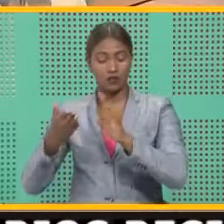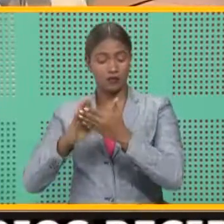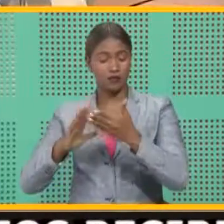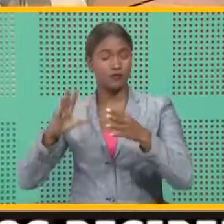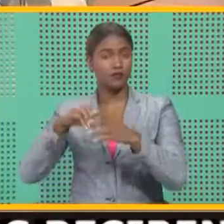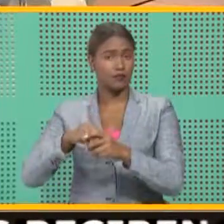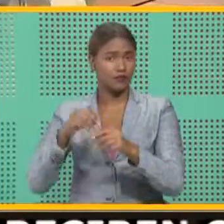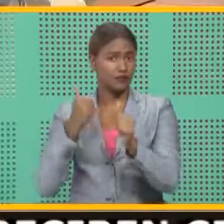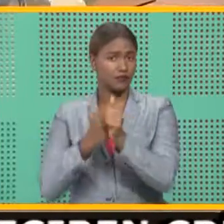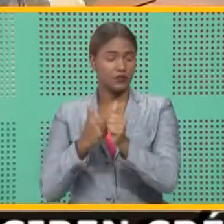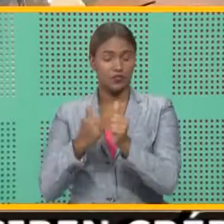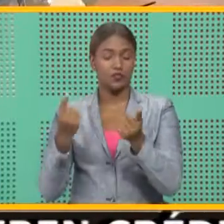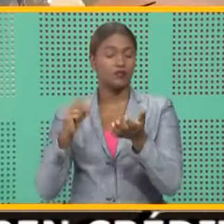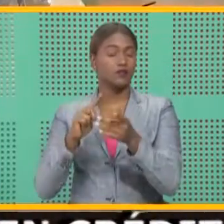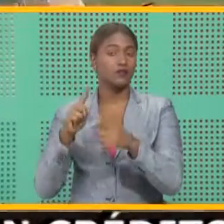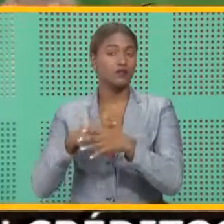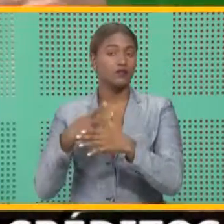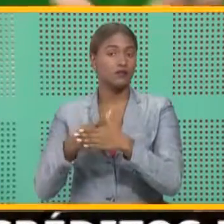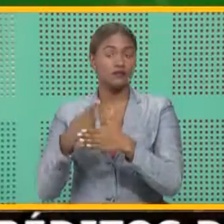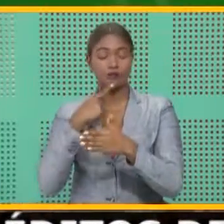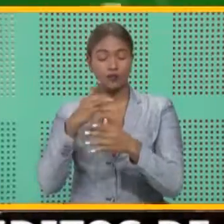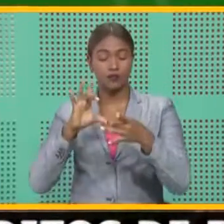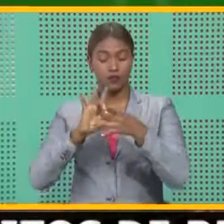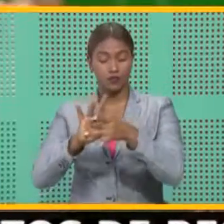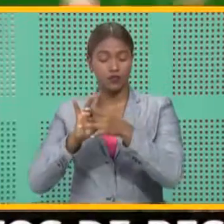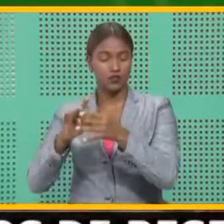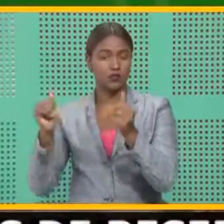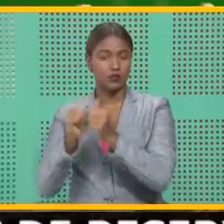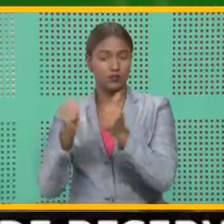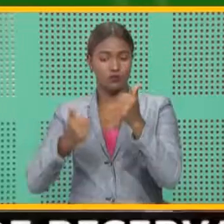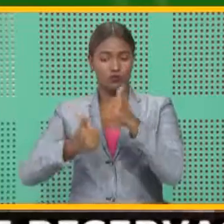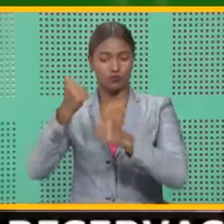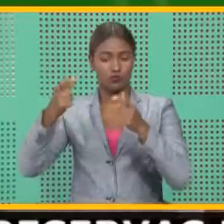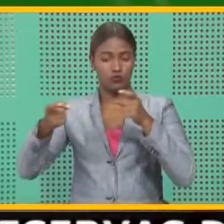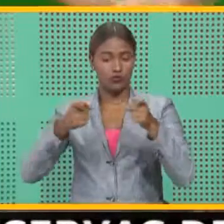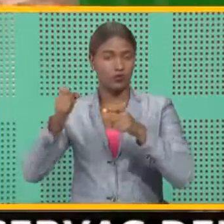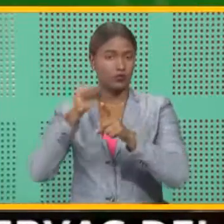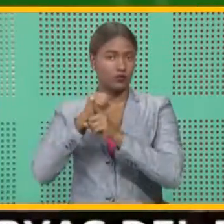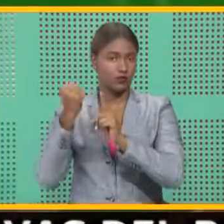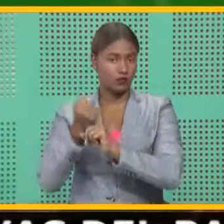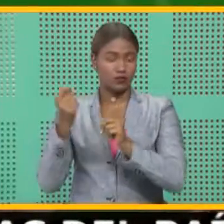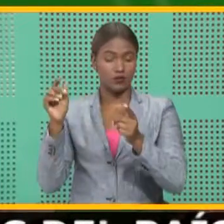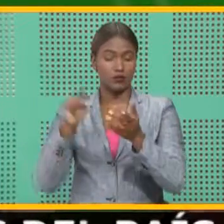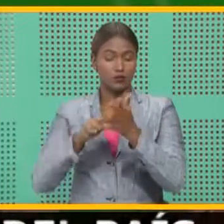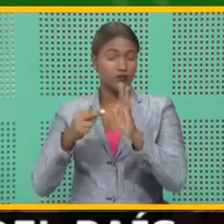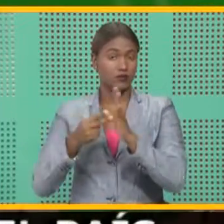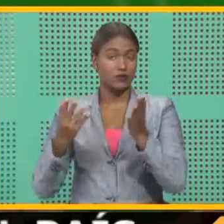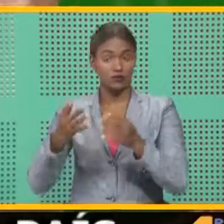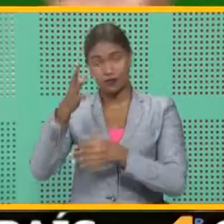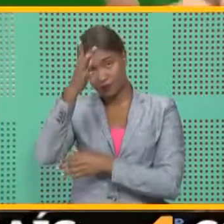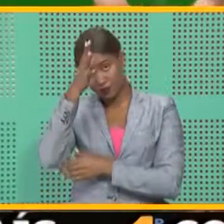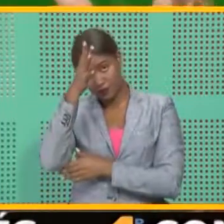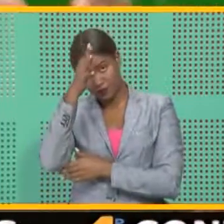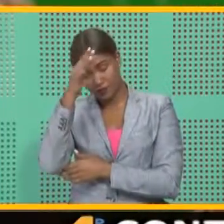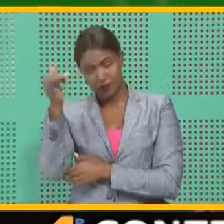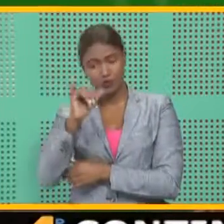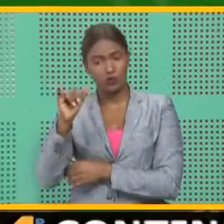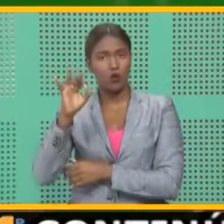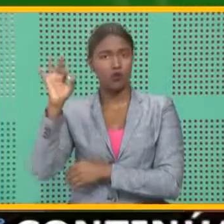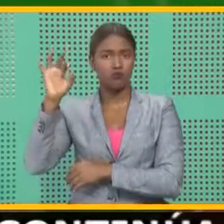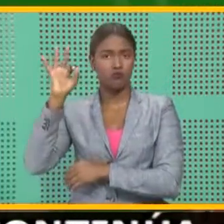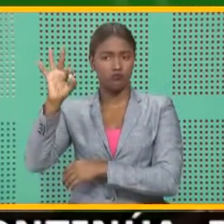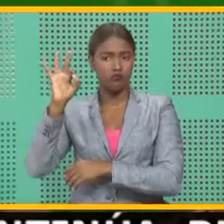comunitarios. Entonces, en una relación con el liderazgo social, entonces los padres, los